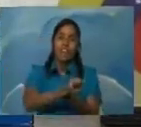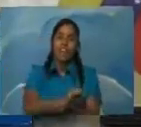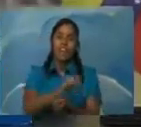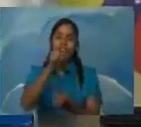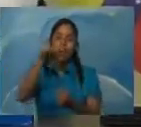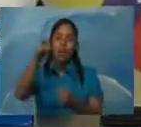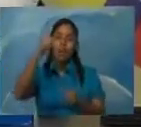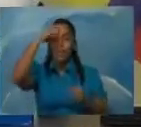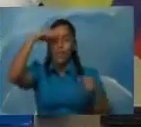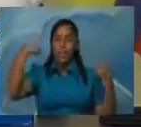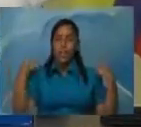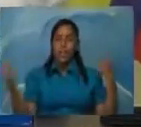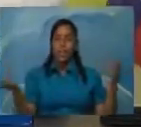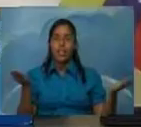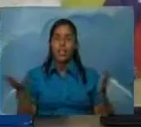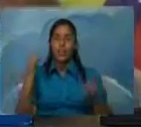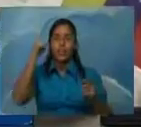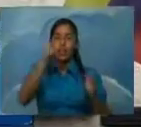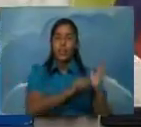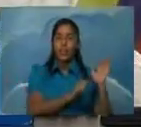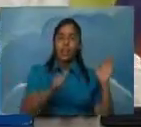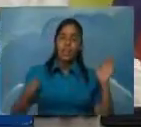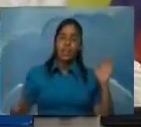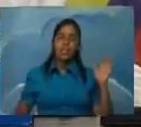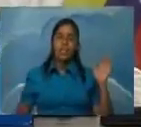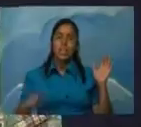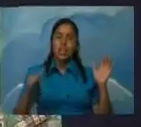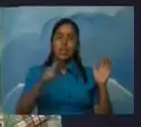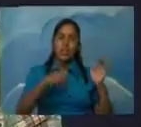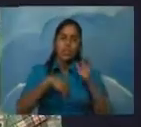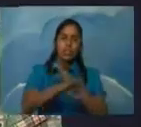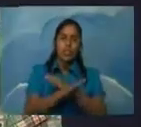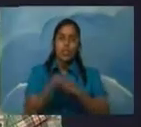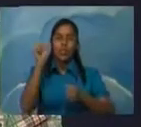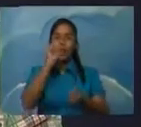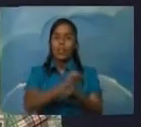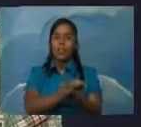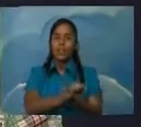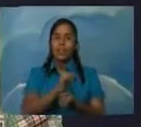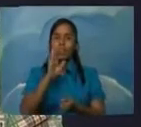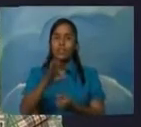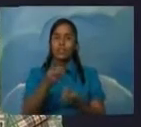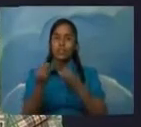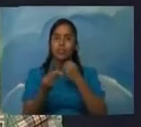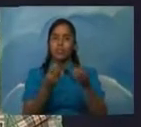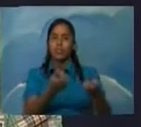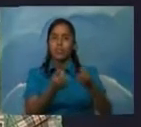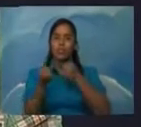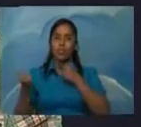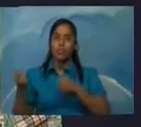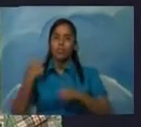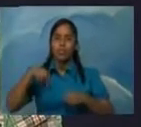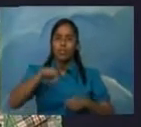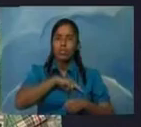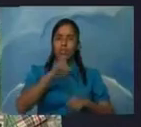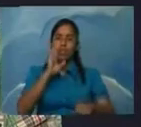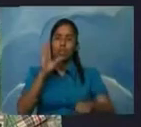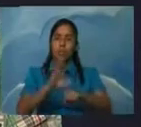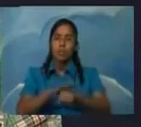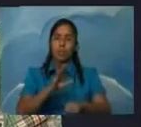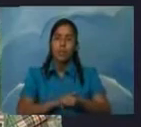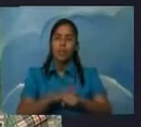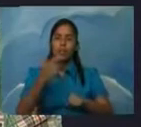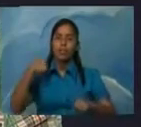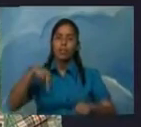Egipto y que el Señor los sacó de la esclavitud. Así como nos sacó a nosotros del pecado, nos